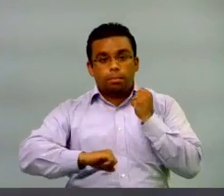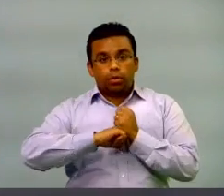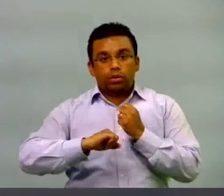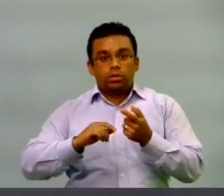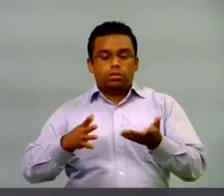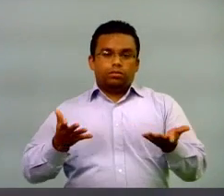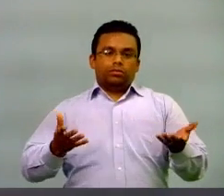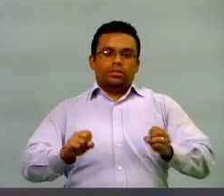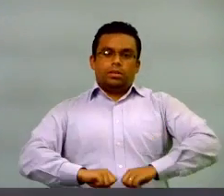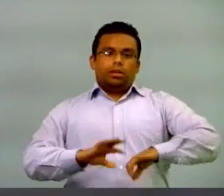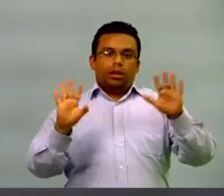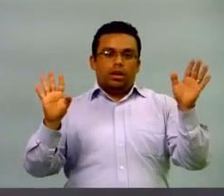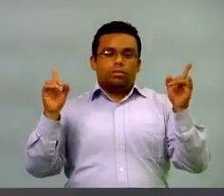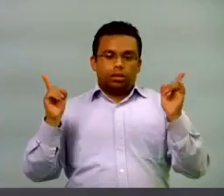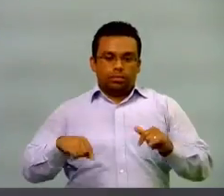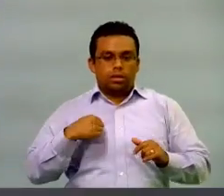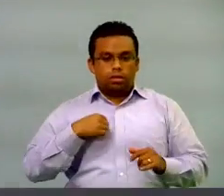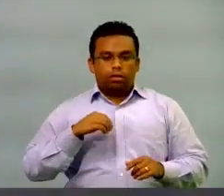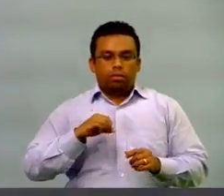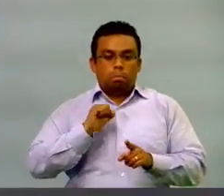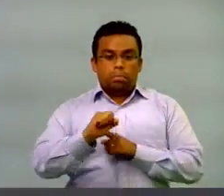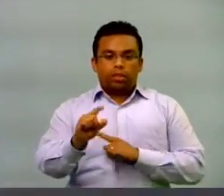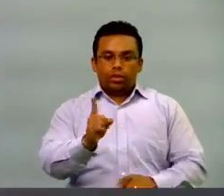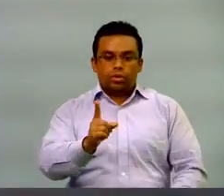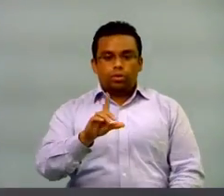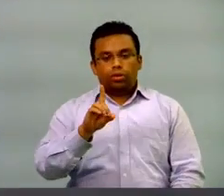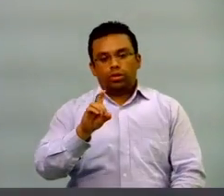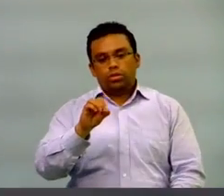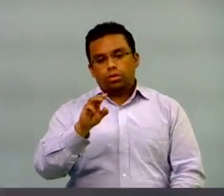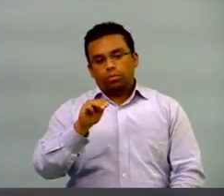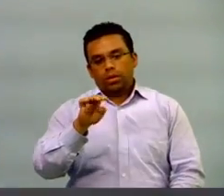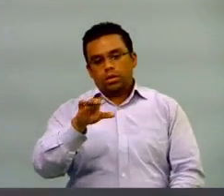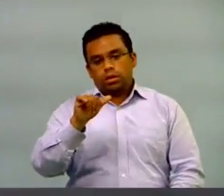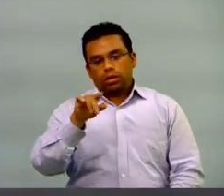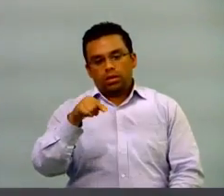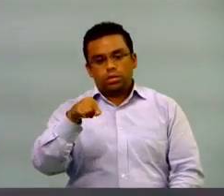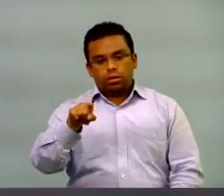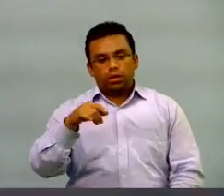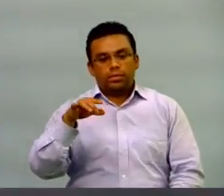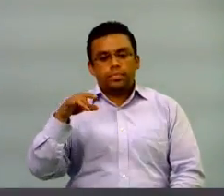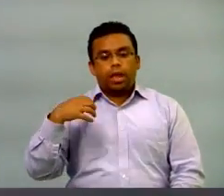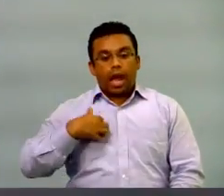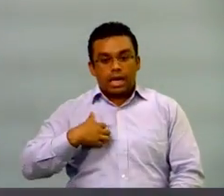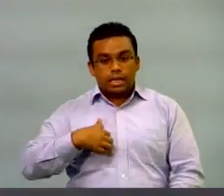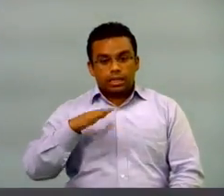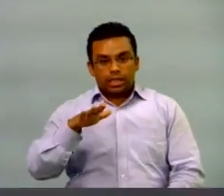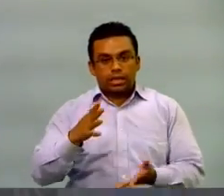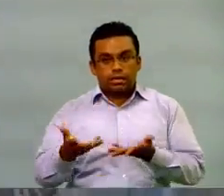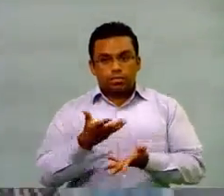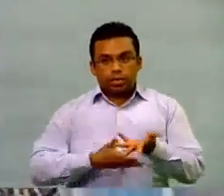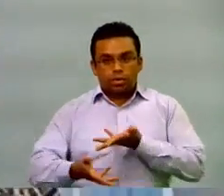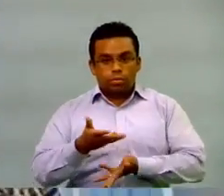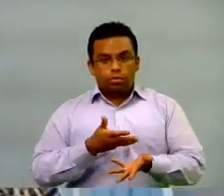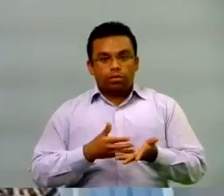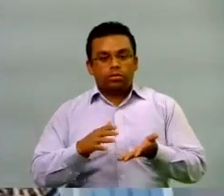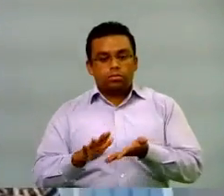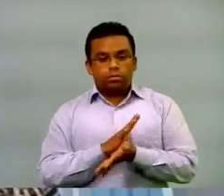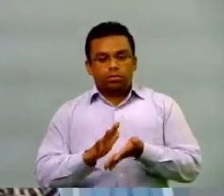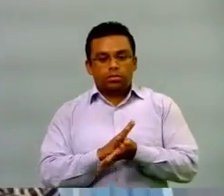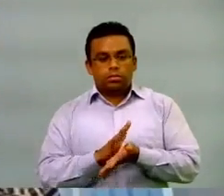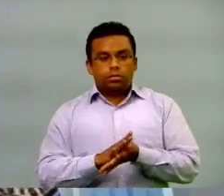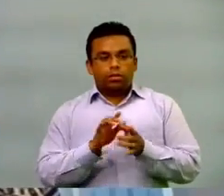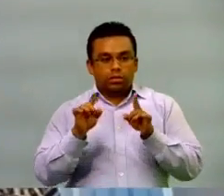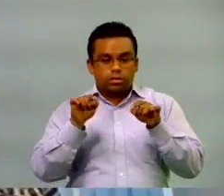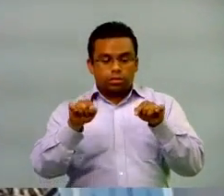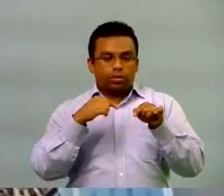aportaciones y, por supuesto, no quería dejar de mencionar a Doménica, que desde Argentina también nos está compartiendo para ese territorio que